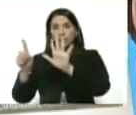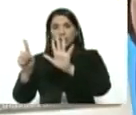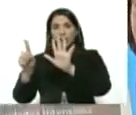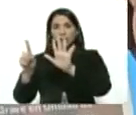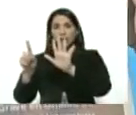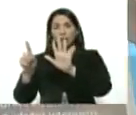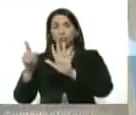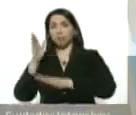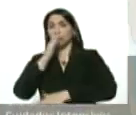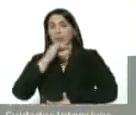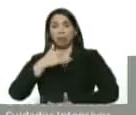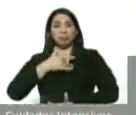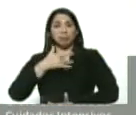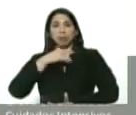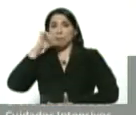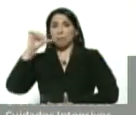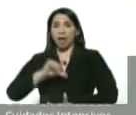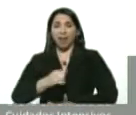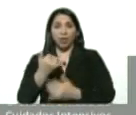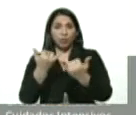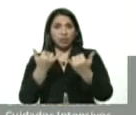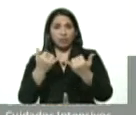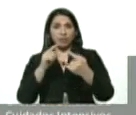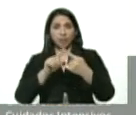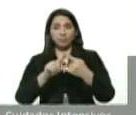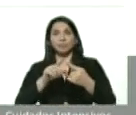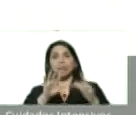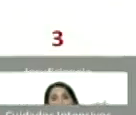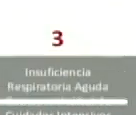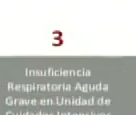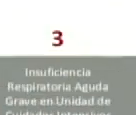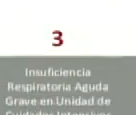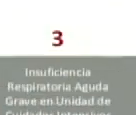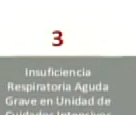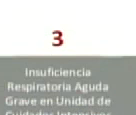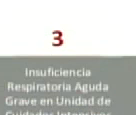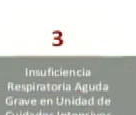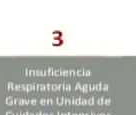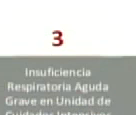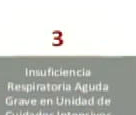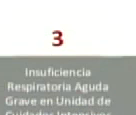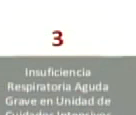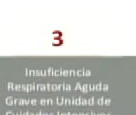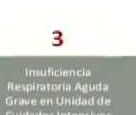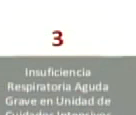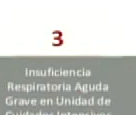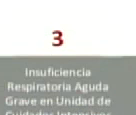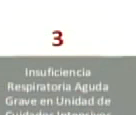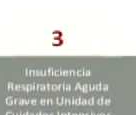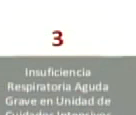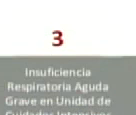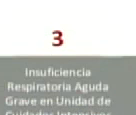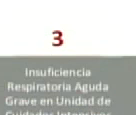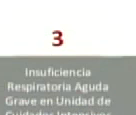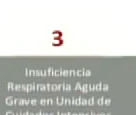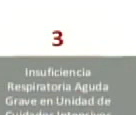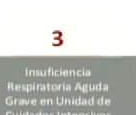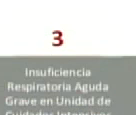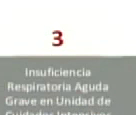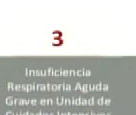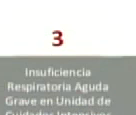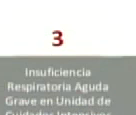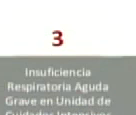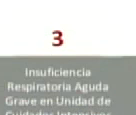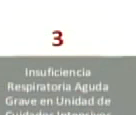síntomas actualmente 118 presentan una insuficiencia respiratoria aguda leve